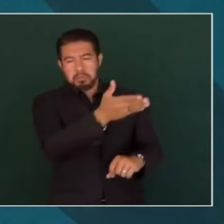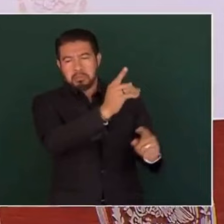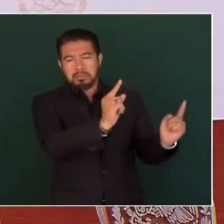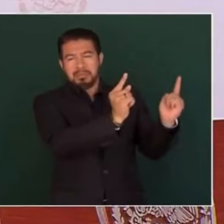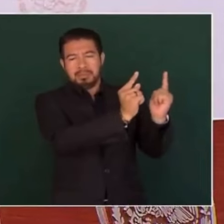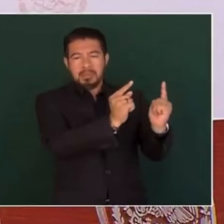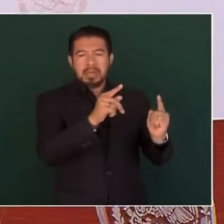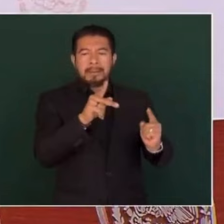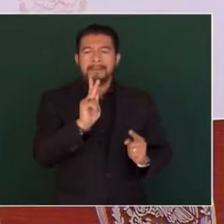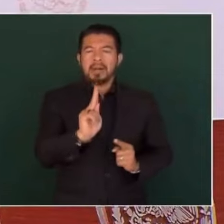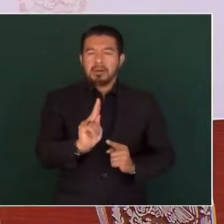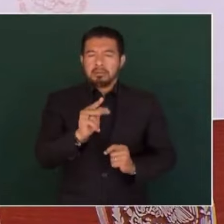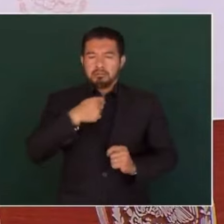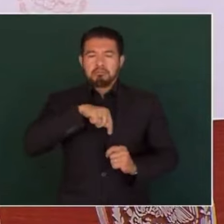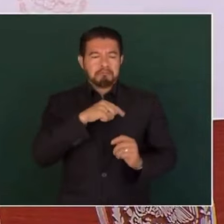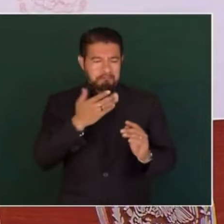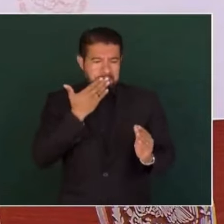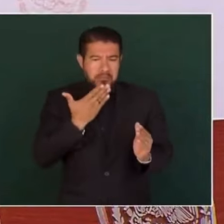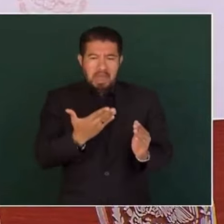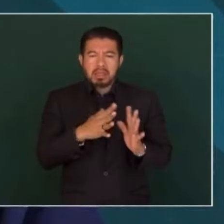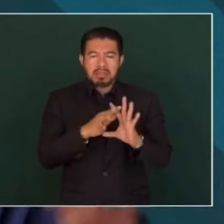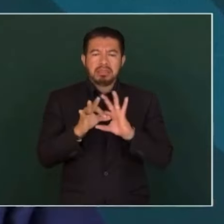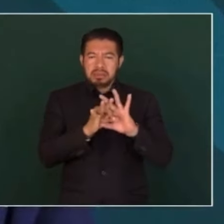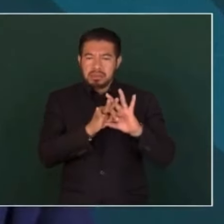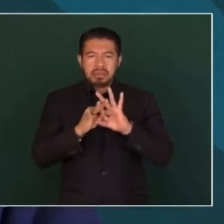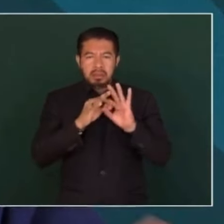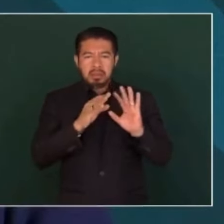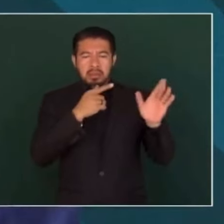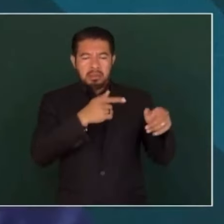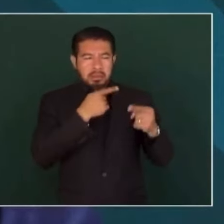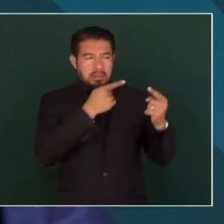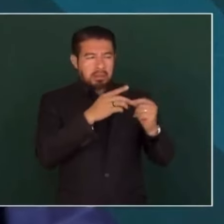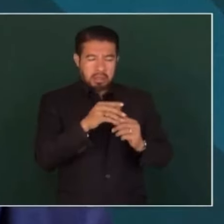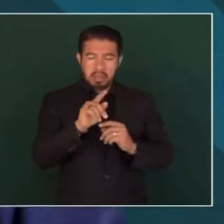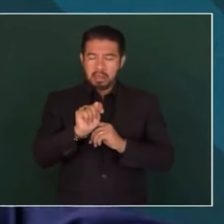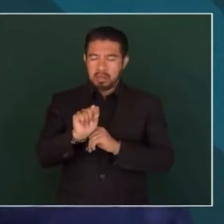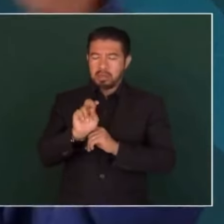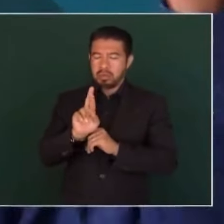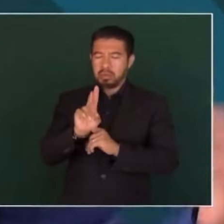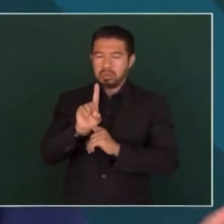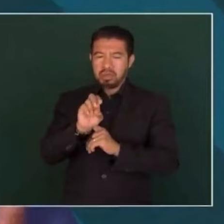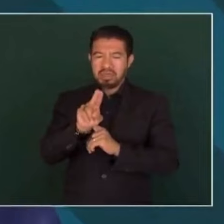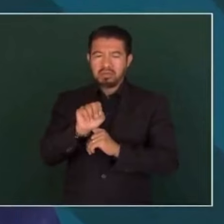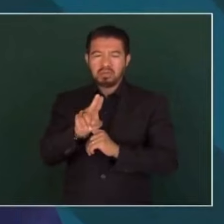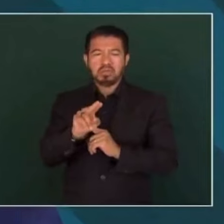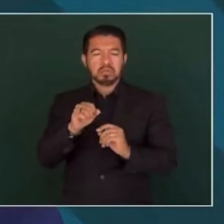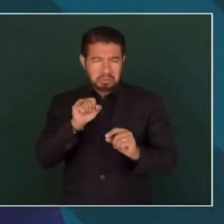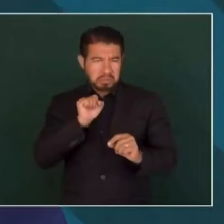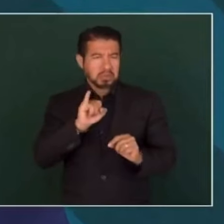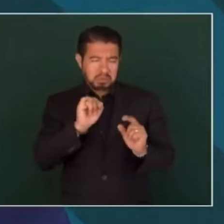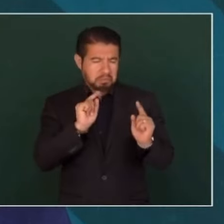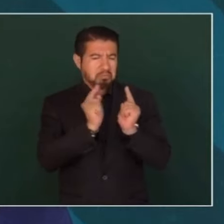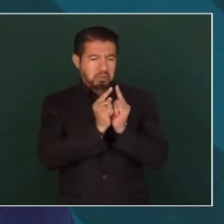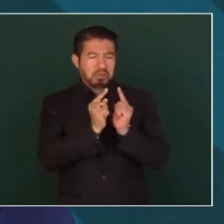llevamos buena relación con el primer ministro Trudeau, muy buena con el presidente Biden.